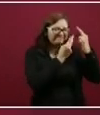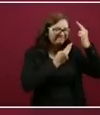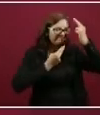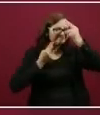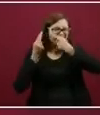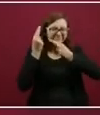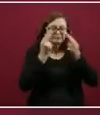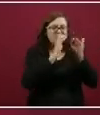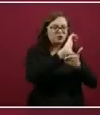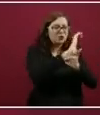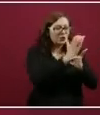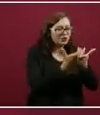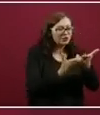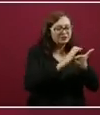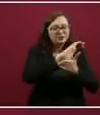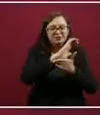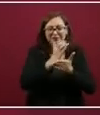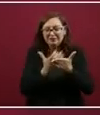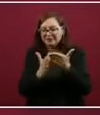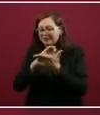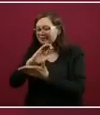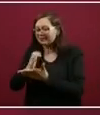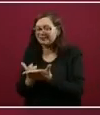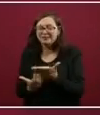que se hicieron con empresas